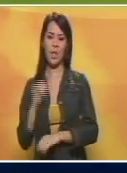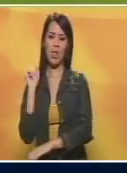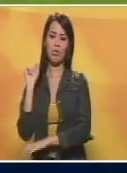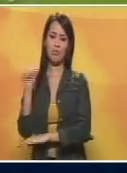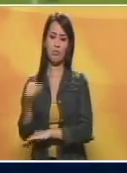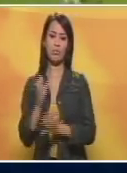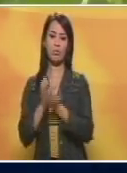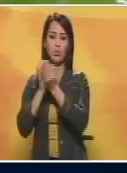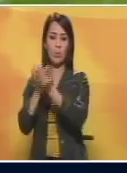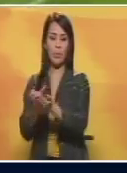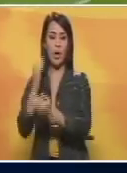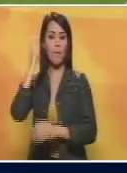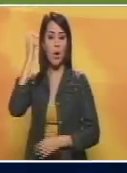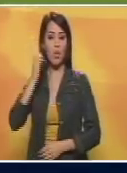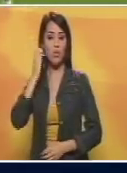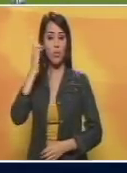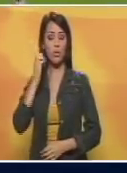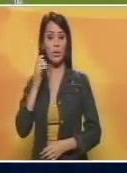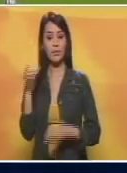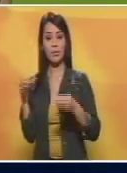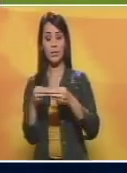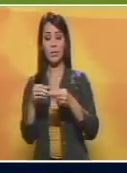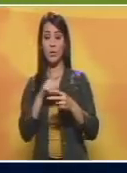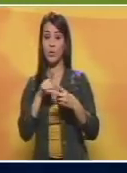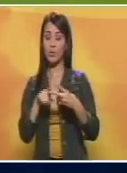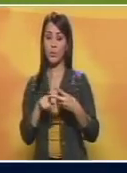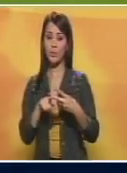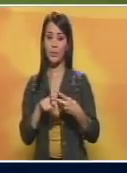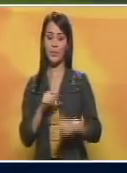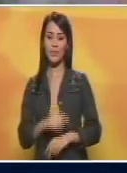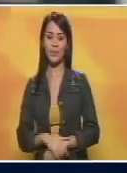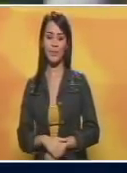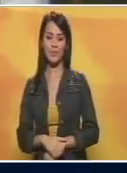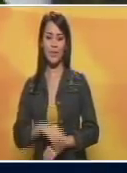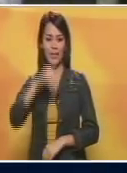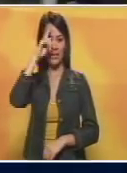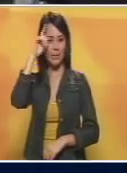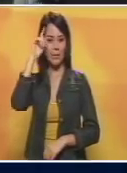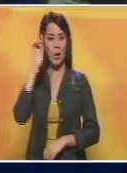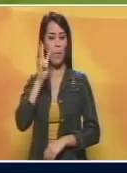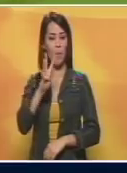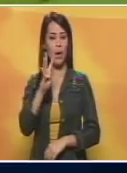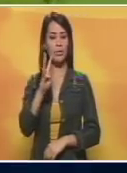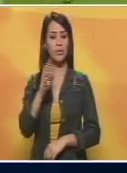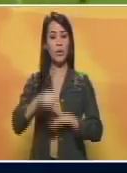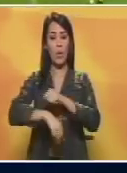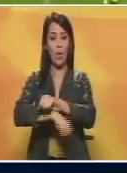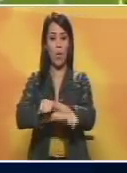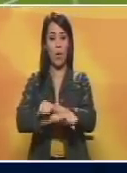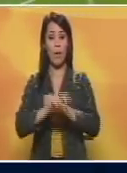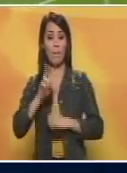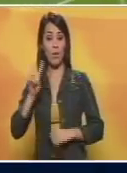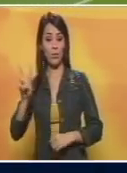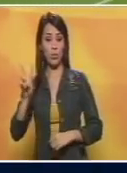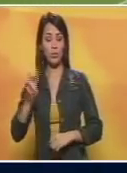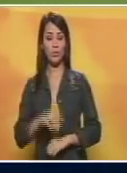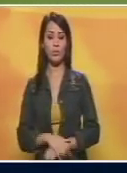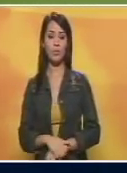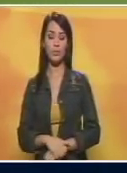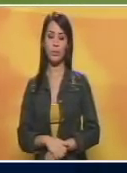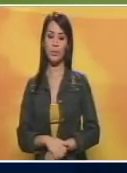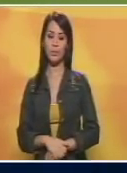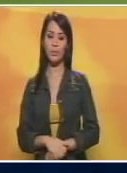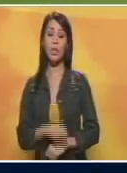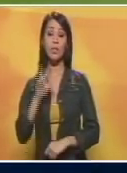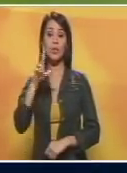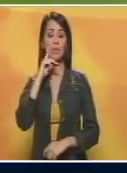de europa en tallinn estonia francés su archirrival citadino el atletico de madrid cuatro tantos todos con lo que a su vez los colchoneros son aún